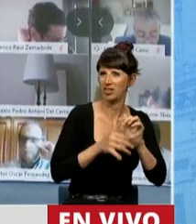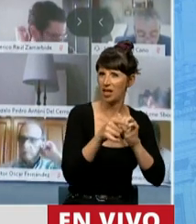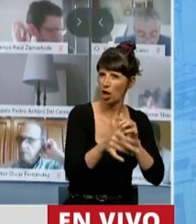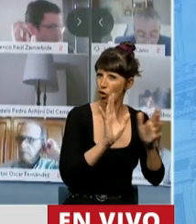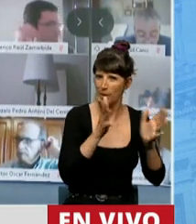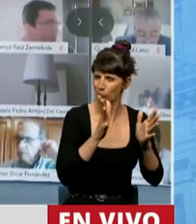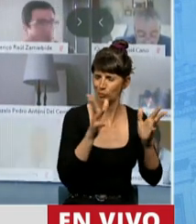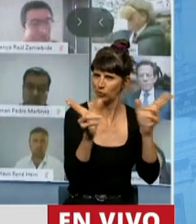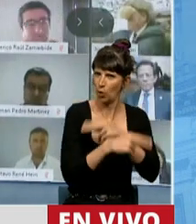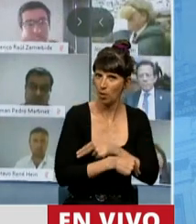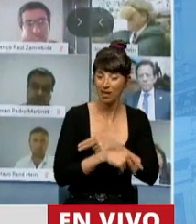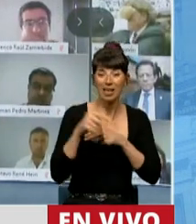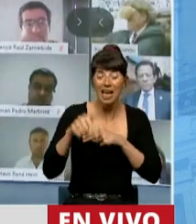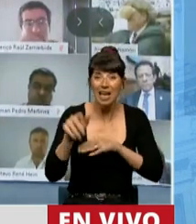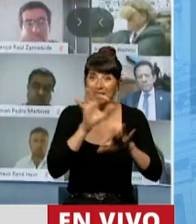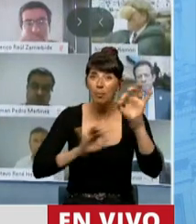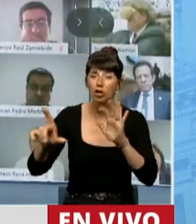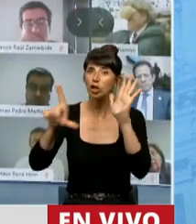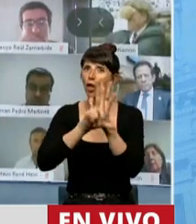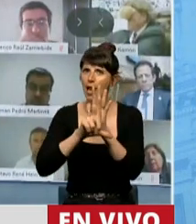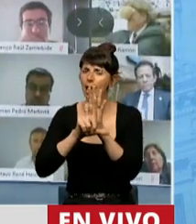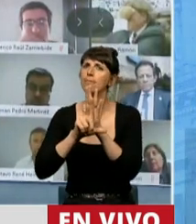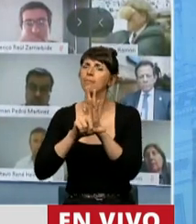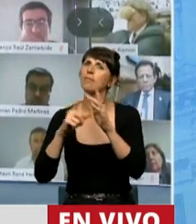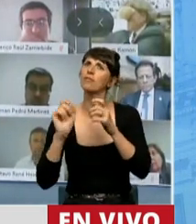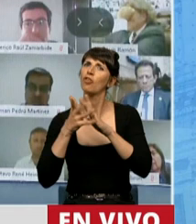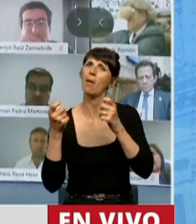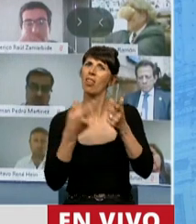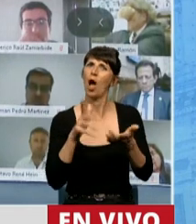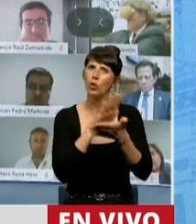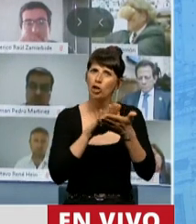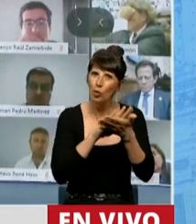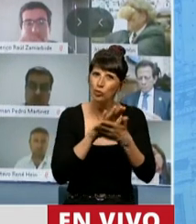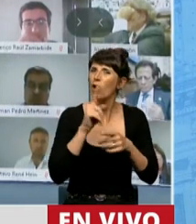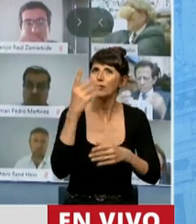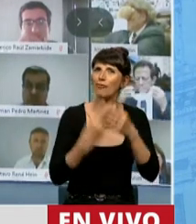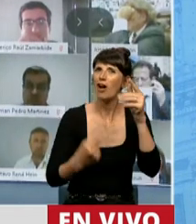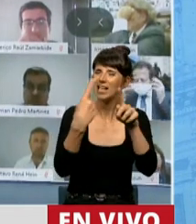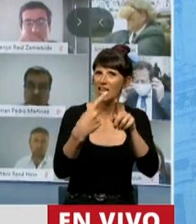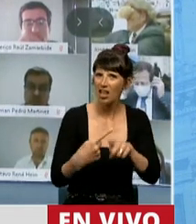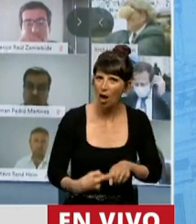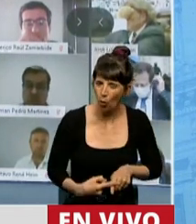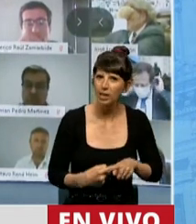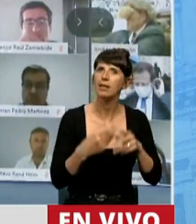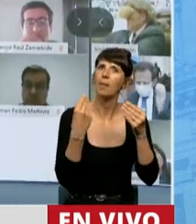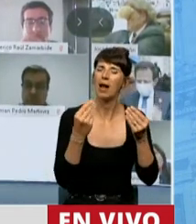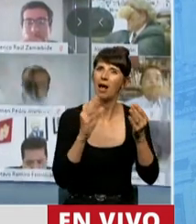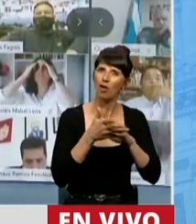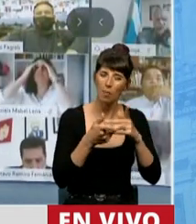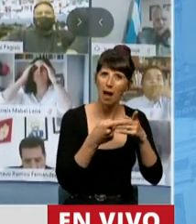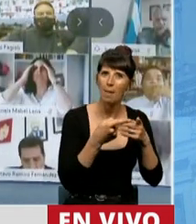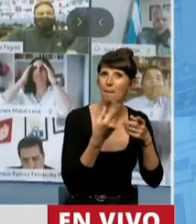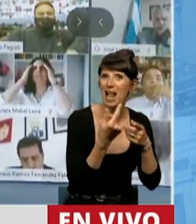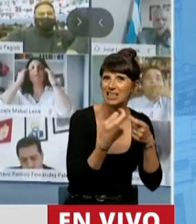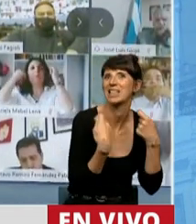ley viene a reparar este error de cálculo y a cuidar que no se mal vendan los activos del fondo de garantía que es un